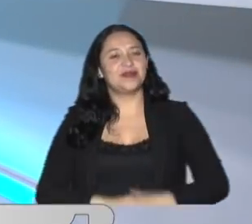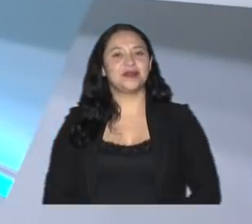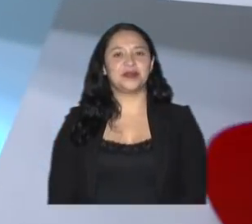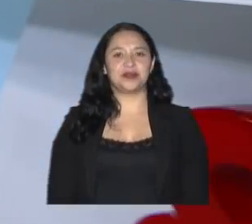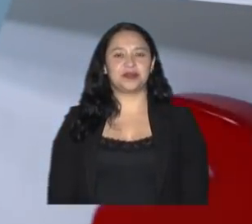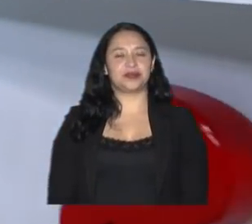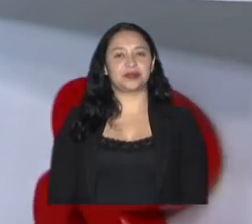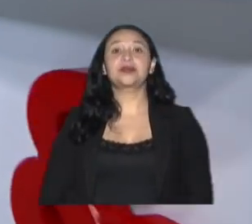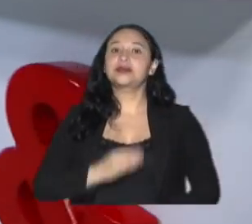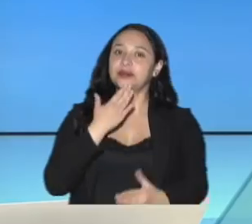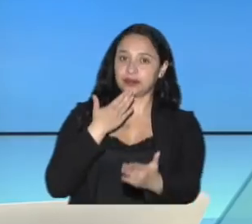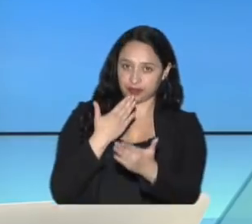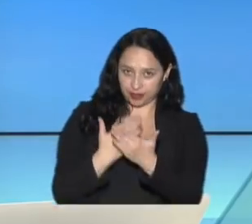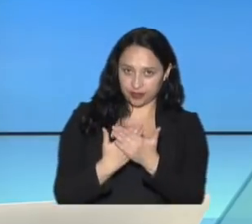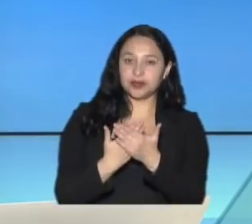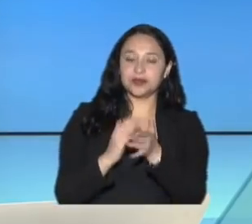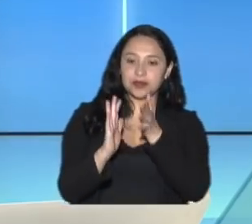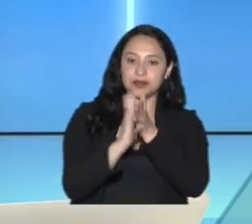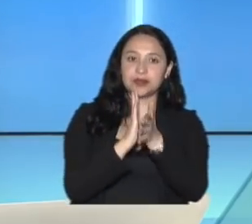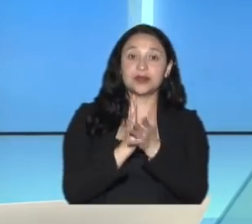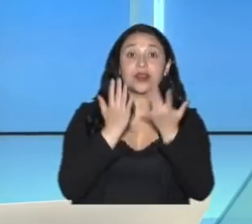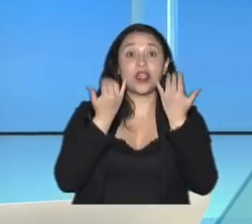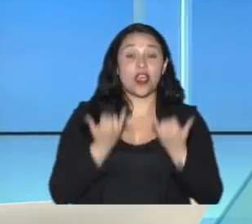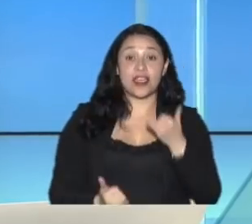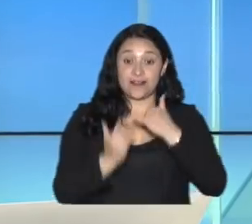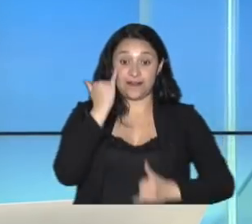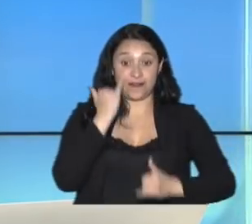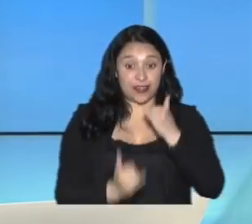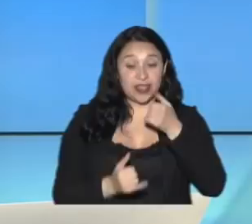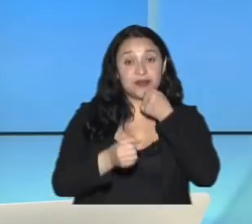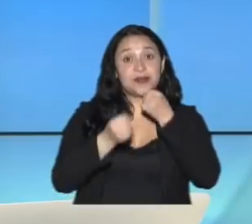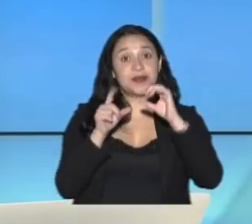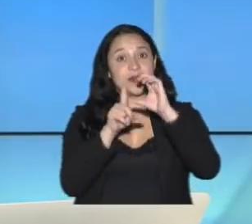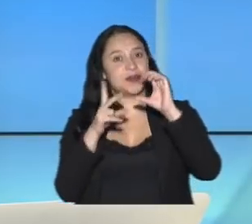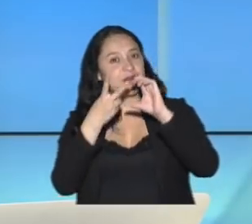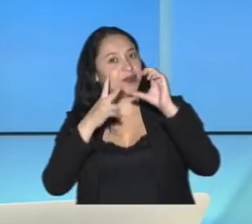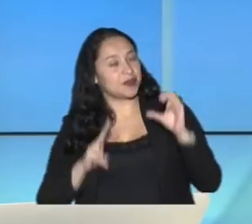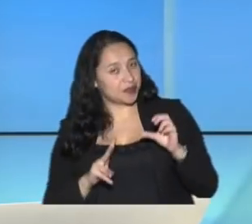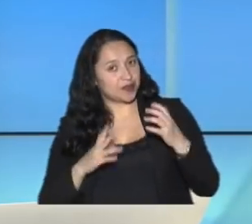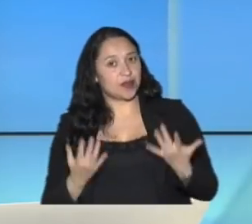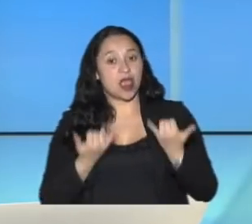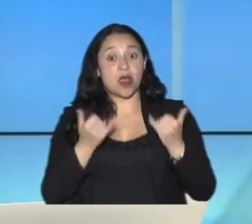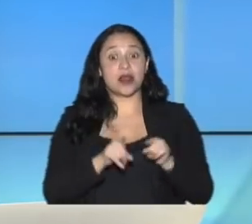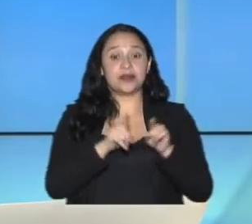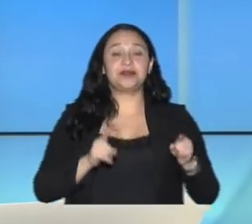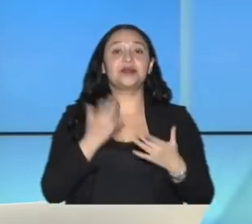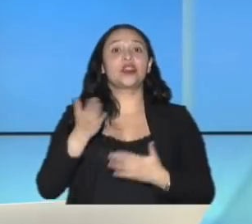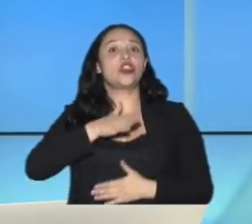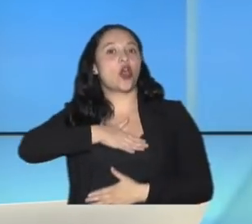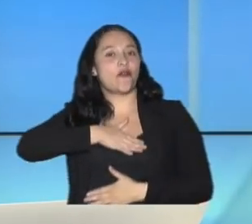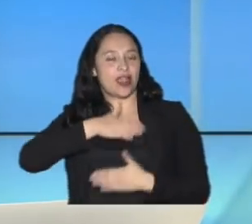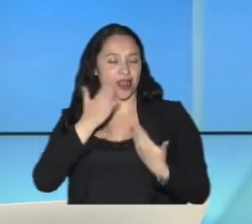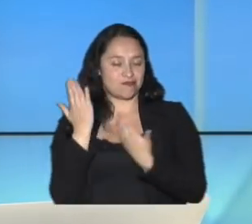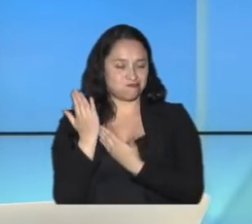CMI. Stig, muchas gracias y con esta información finalizamos esta emisión de Noticentro 1 CMI. A continuación, no se pierda